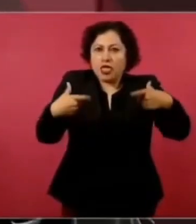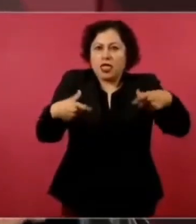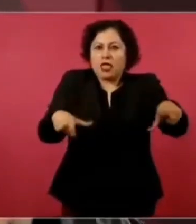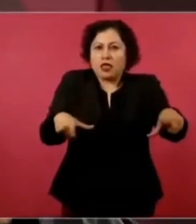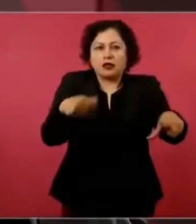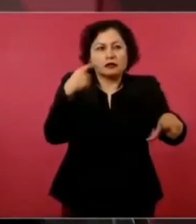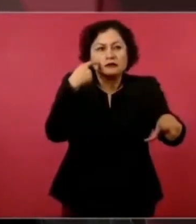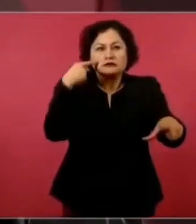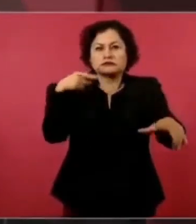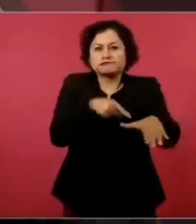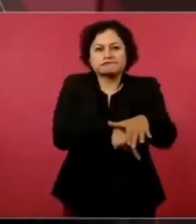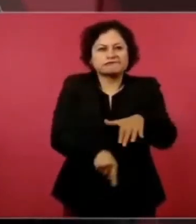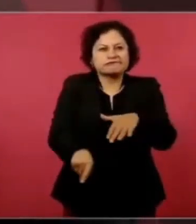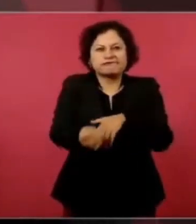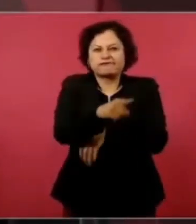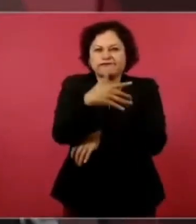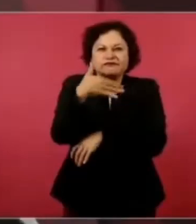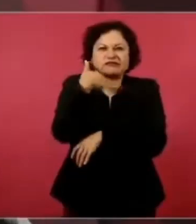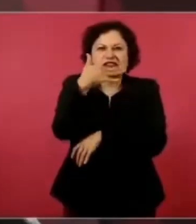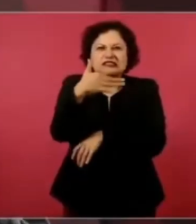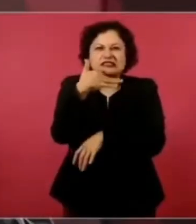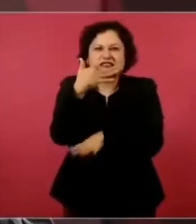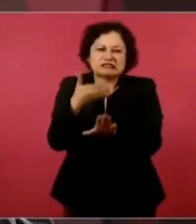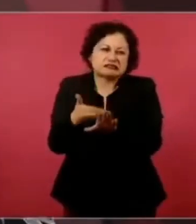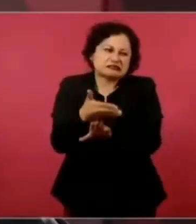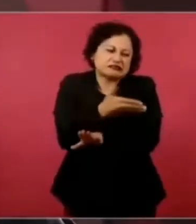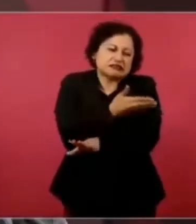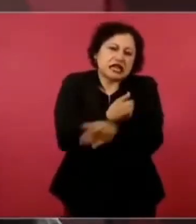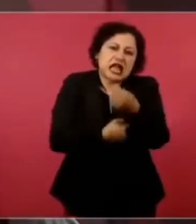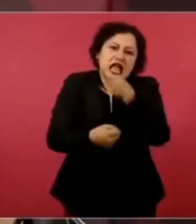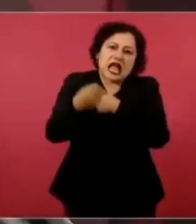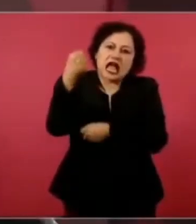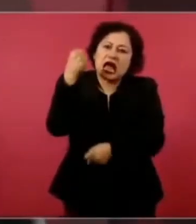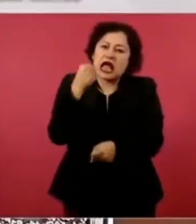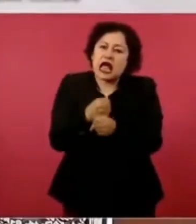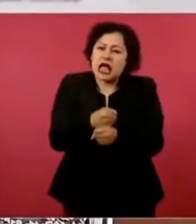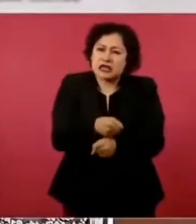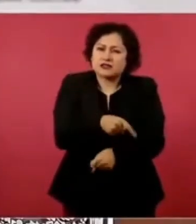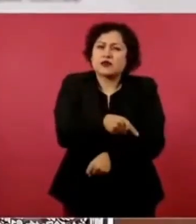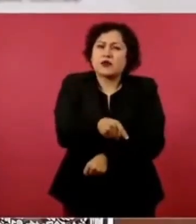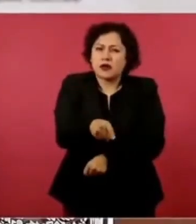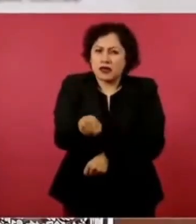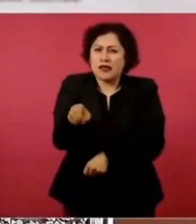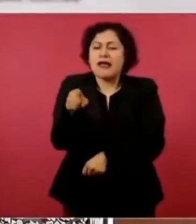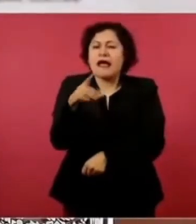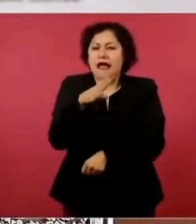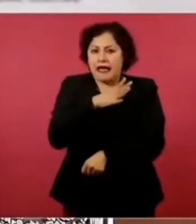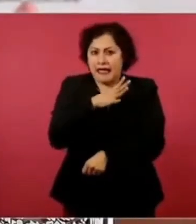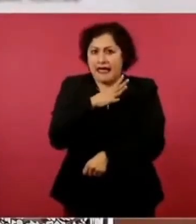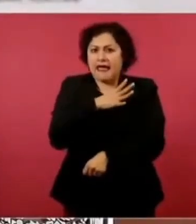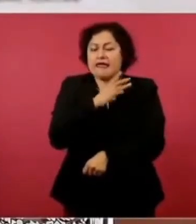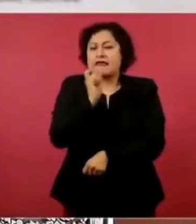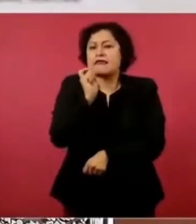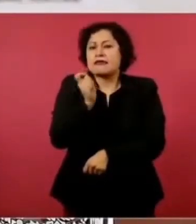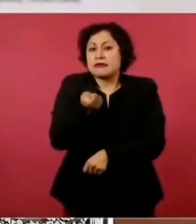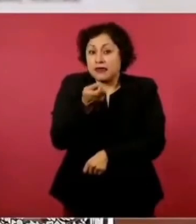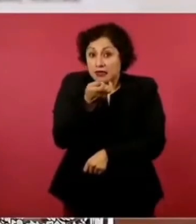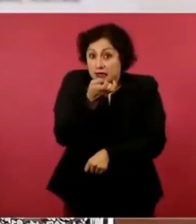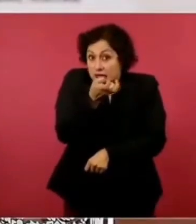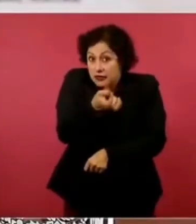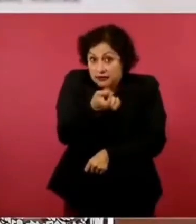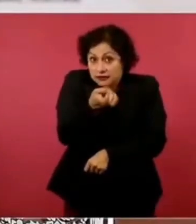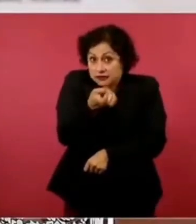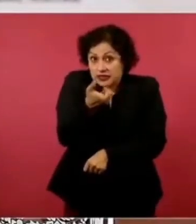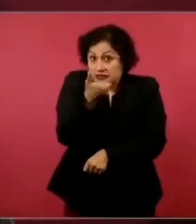Estado corrupto formado durante décadas, ese dinero es parte de